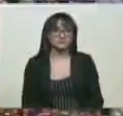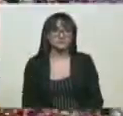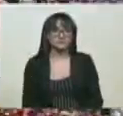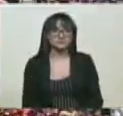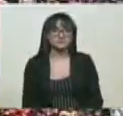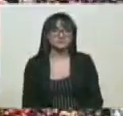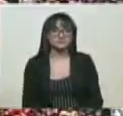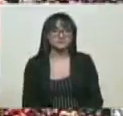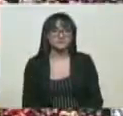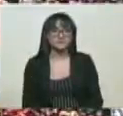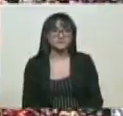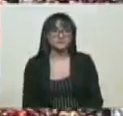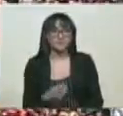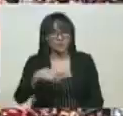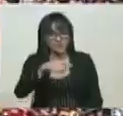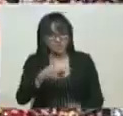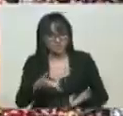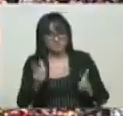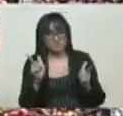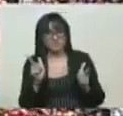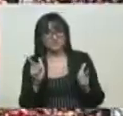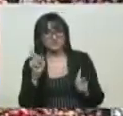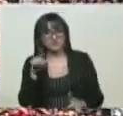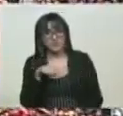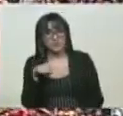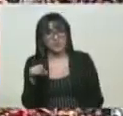¿Y ustedes lo van a permitir?